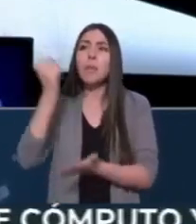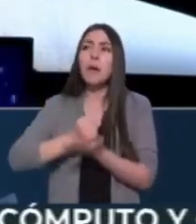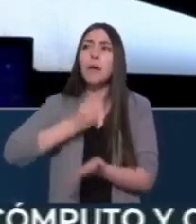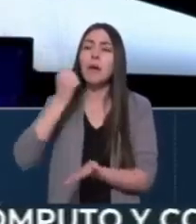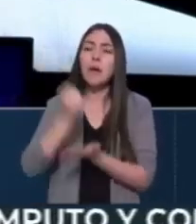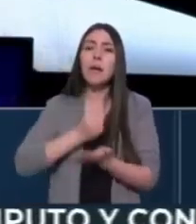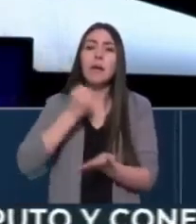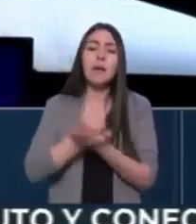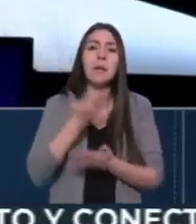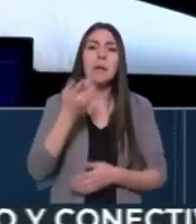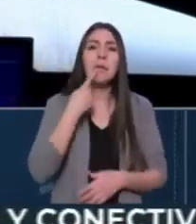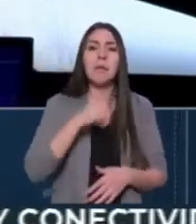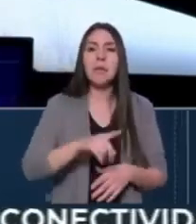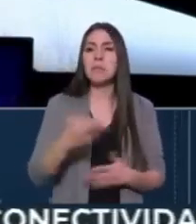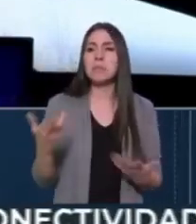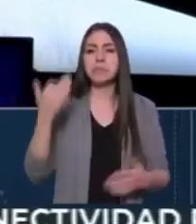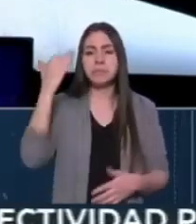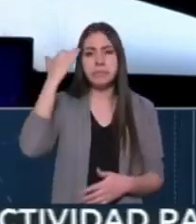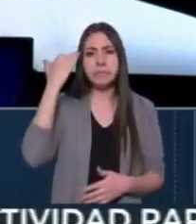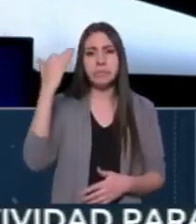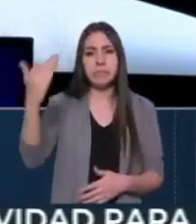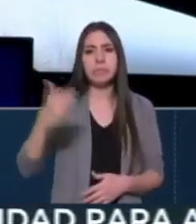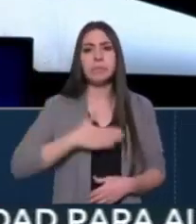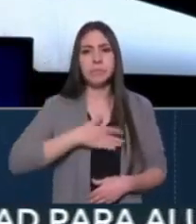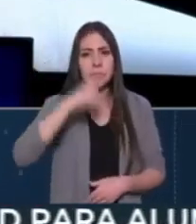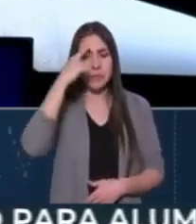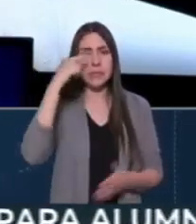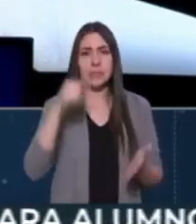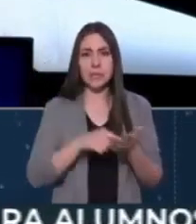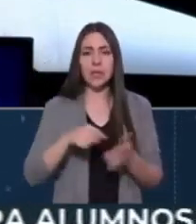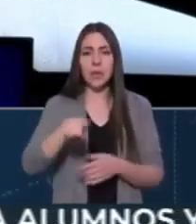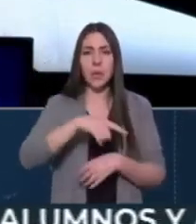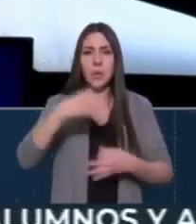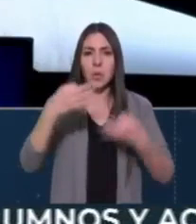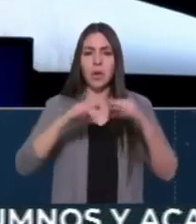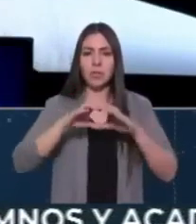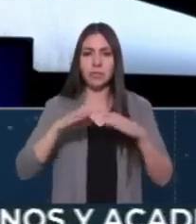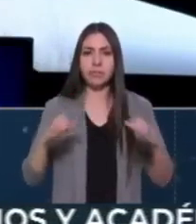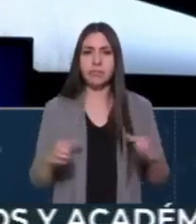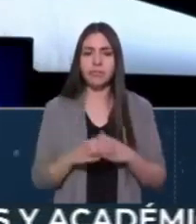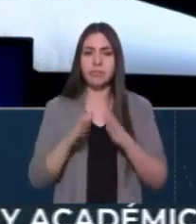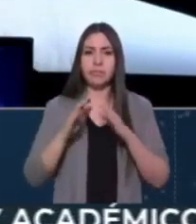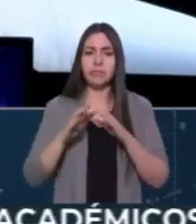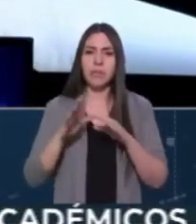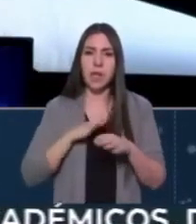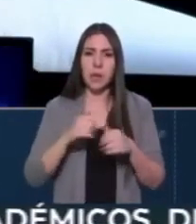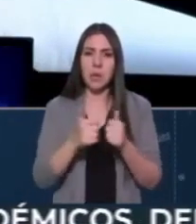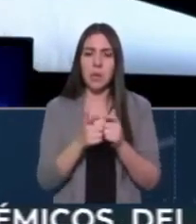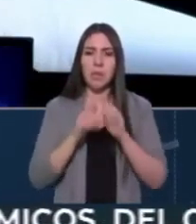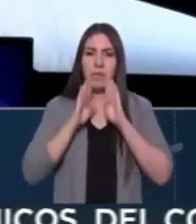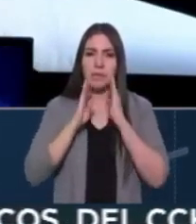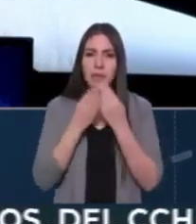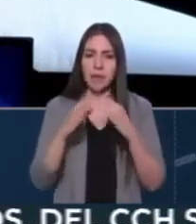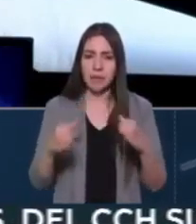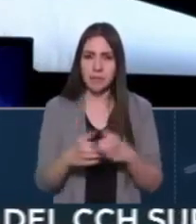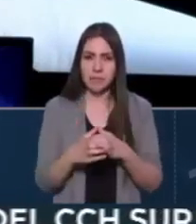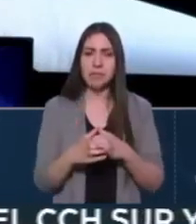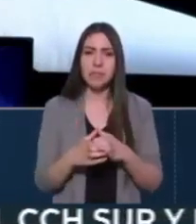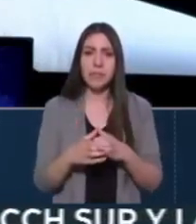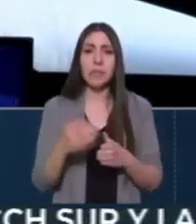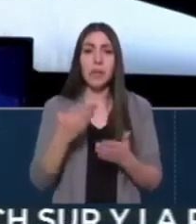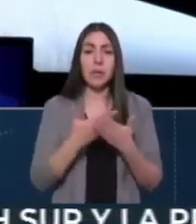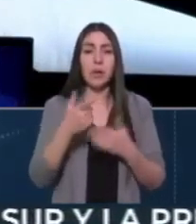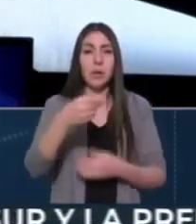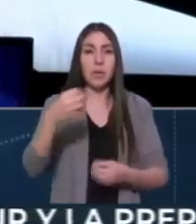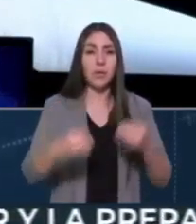considero que hay un cártel de los jueces, y yo le diría al ministro al ministro Saldívar que